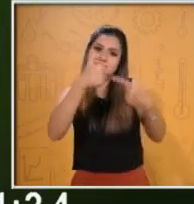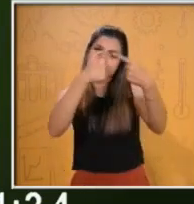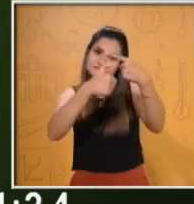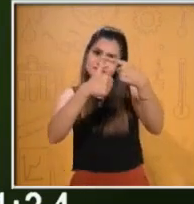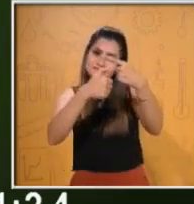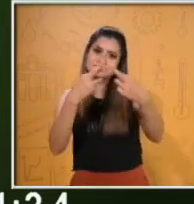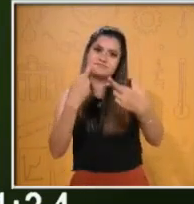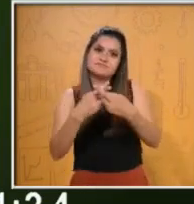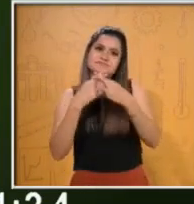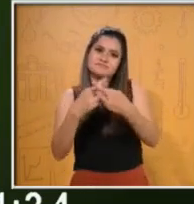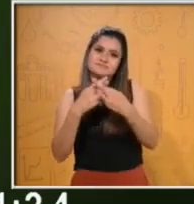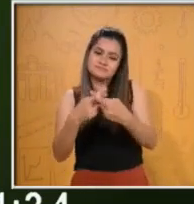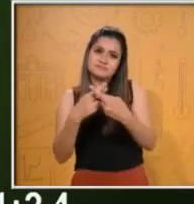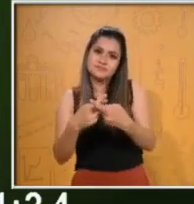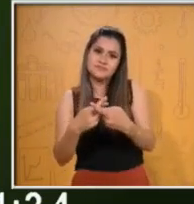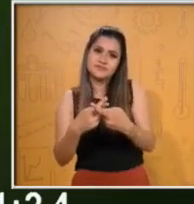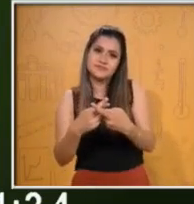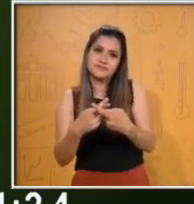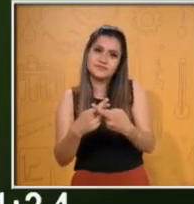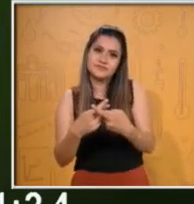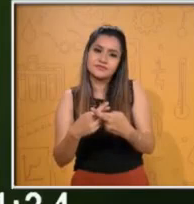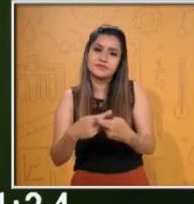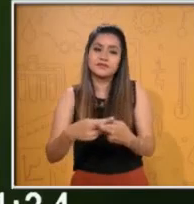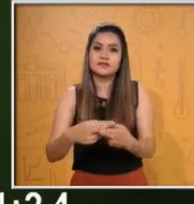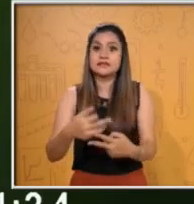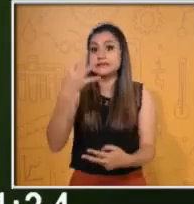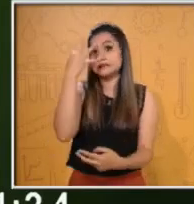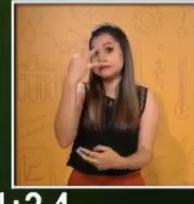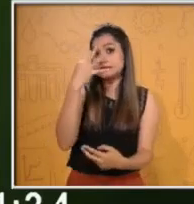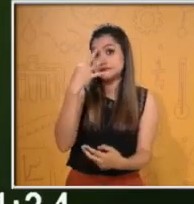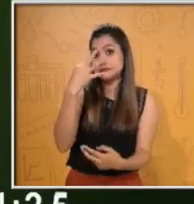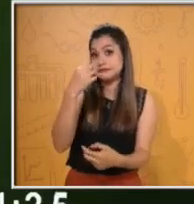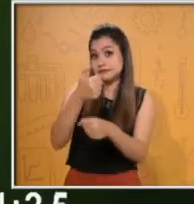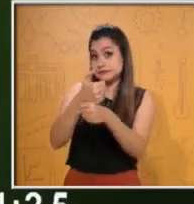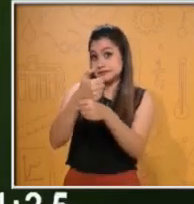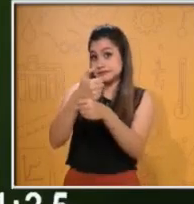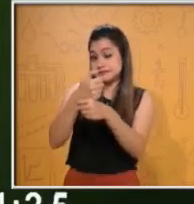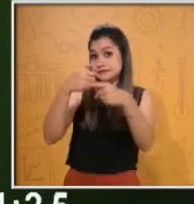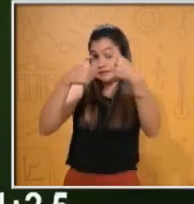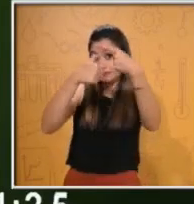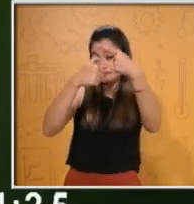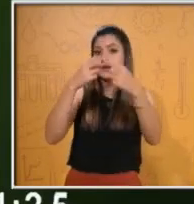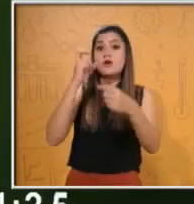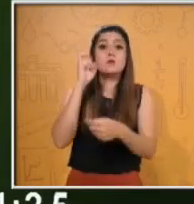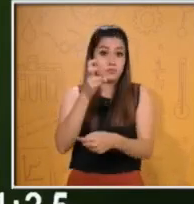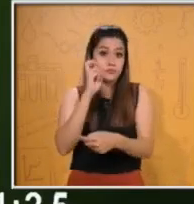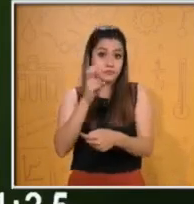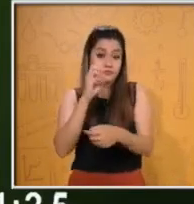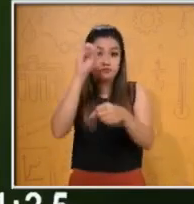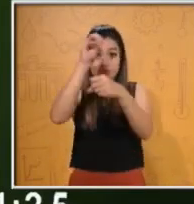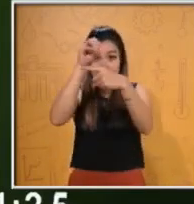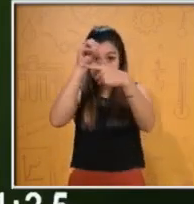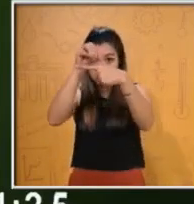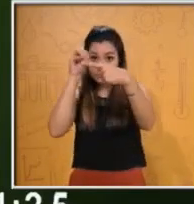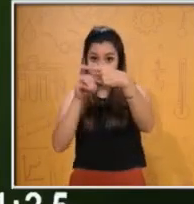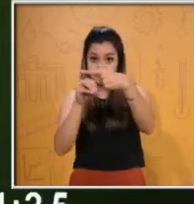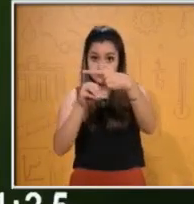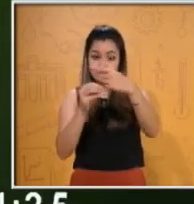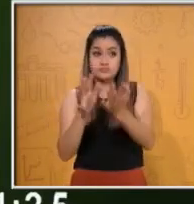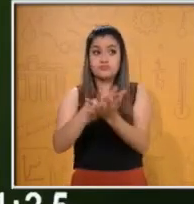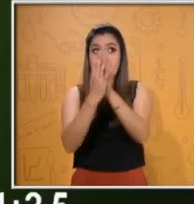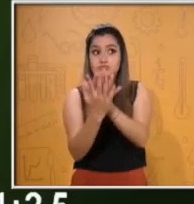sobran? Pues sobran 3/6, por eso es una fracción mixta. Se completa el entero